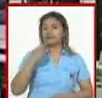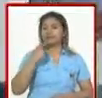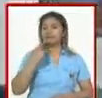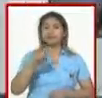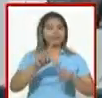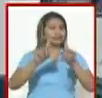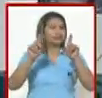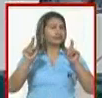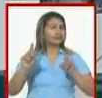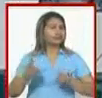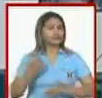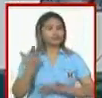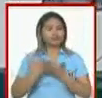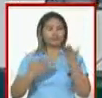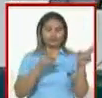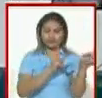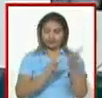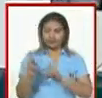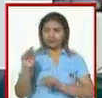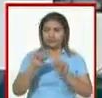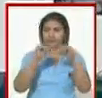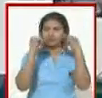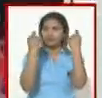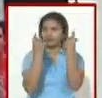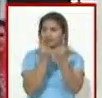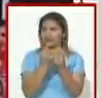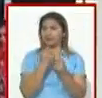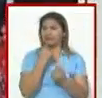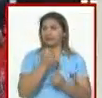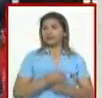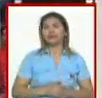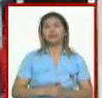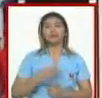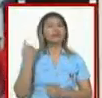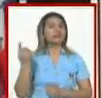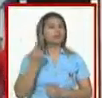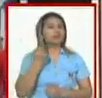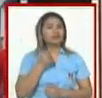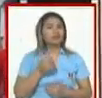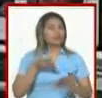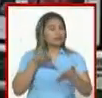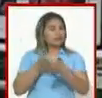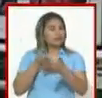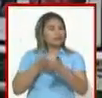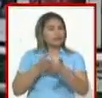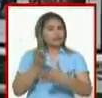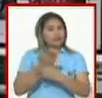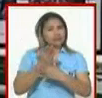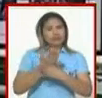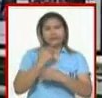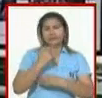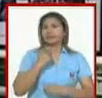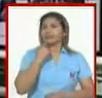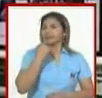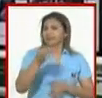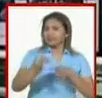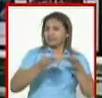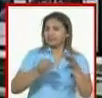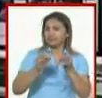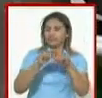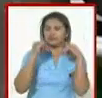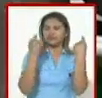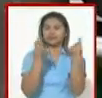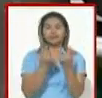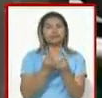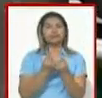estas actividades que tienen planificadas en las plataformas asegurando de que son solamente provocaciones además han señalado de que